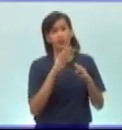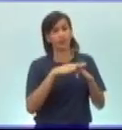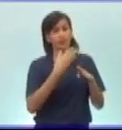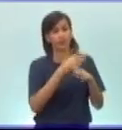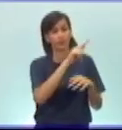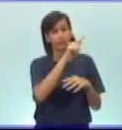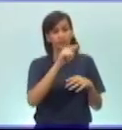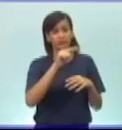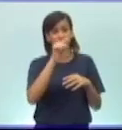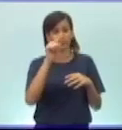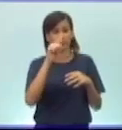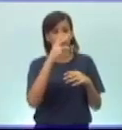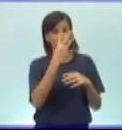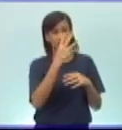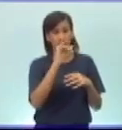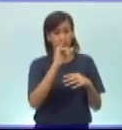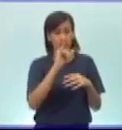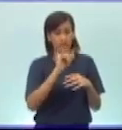y al final